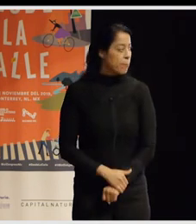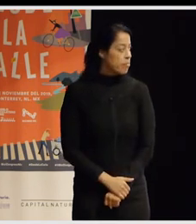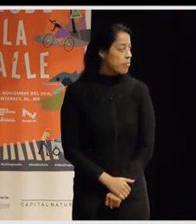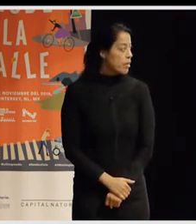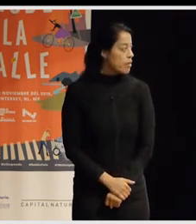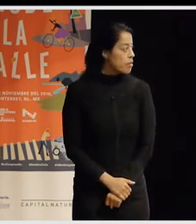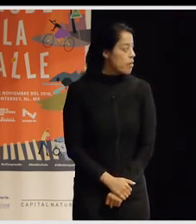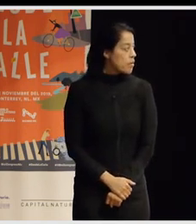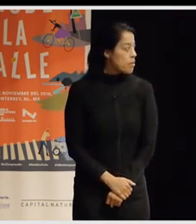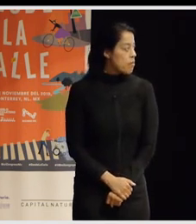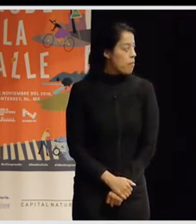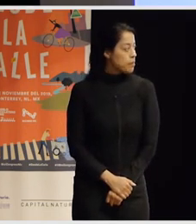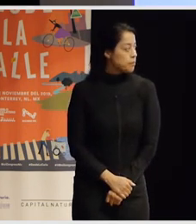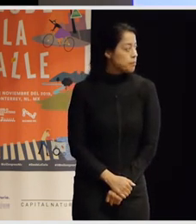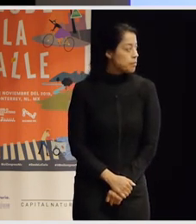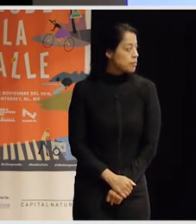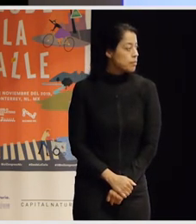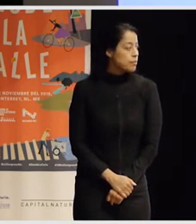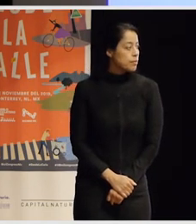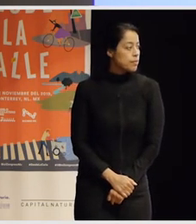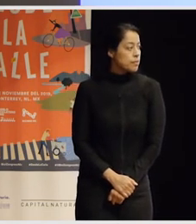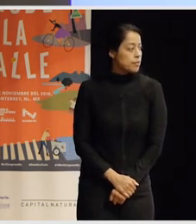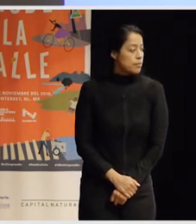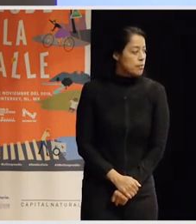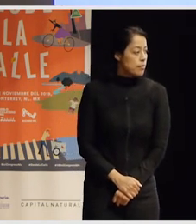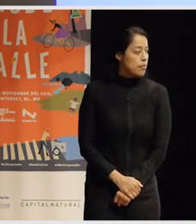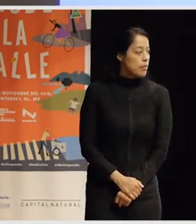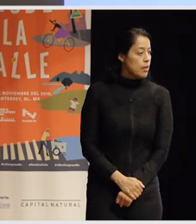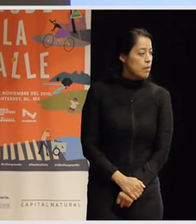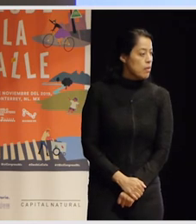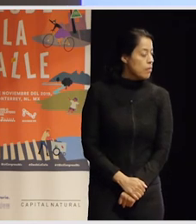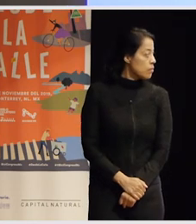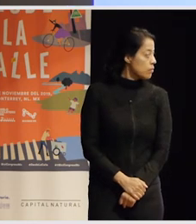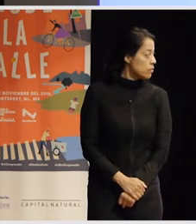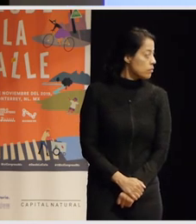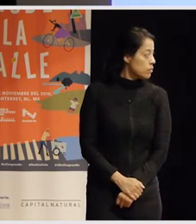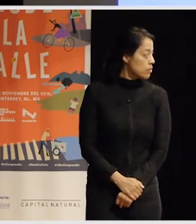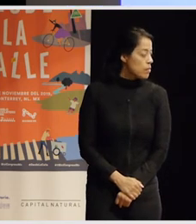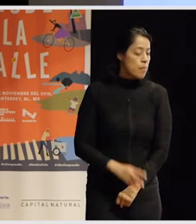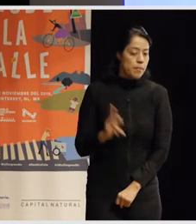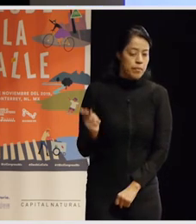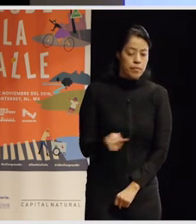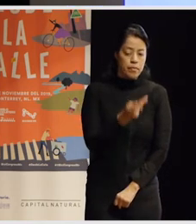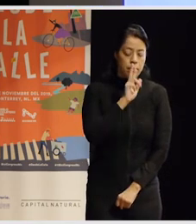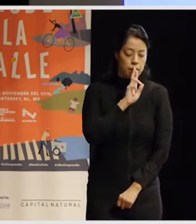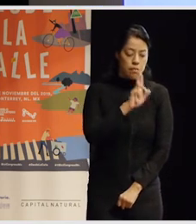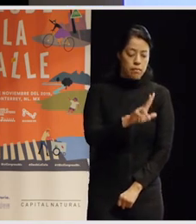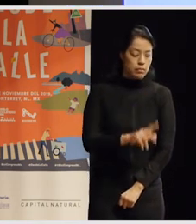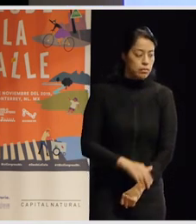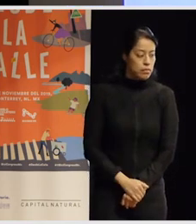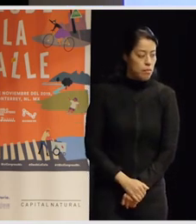muchas gracias 10 min muy bien ahora vamos a hacer una ronda de producir respuestas para el cual